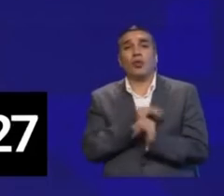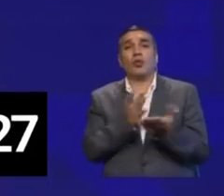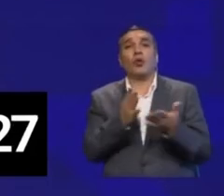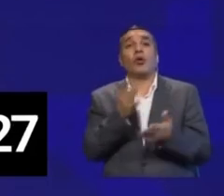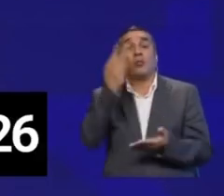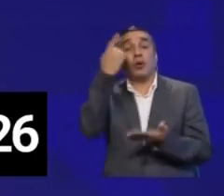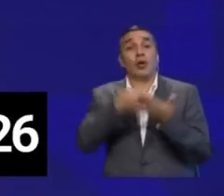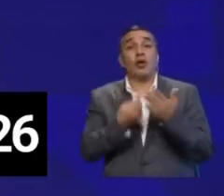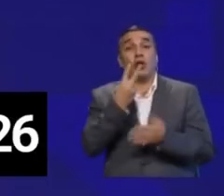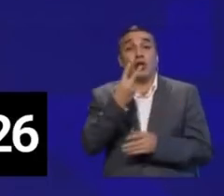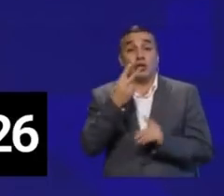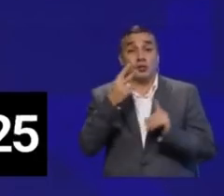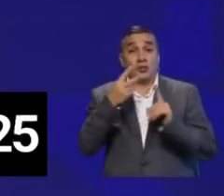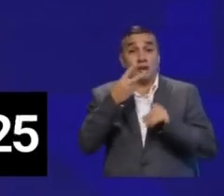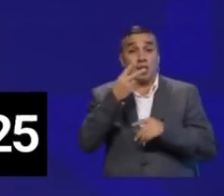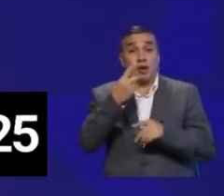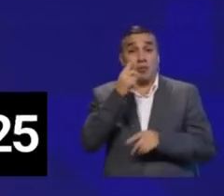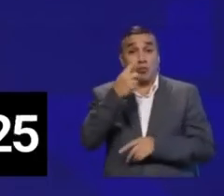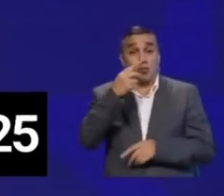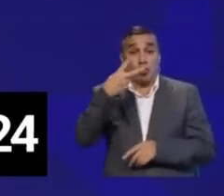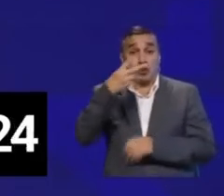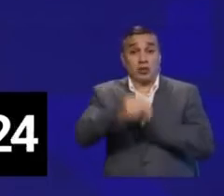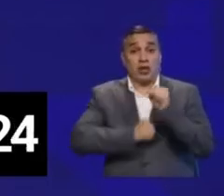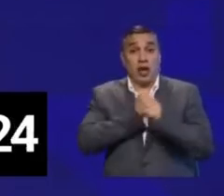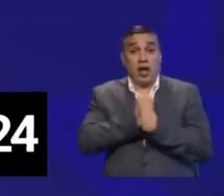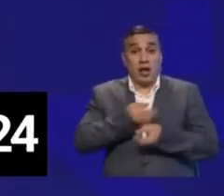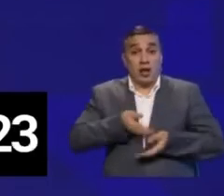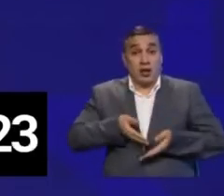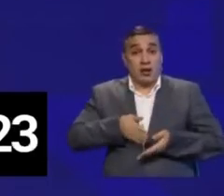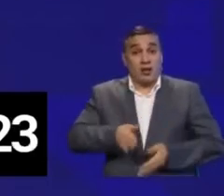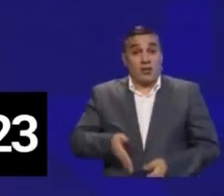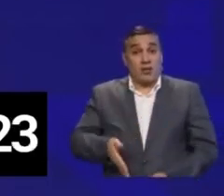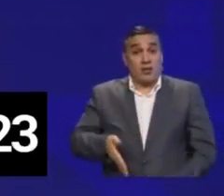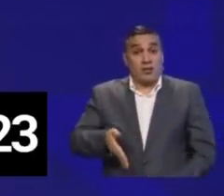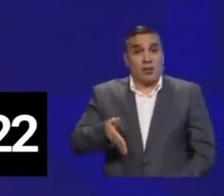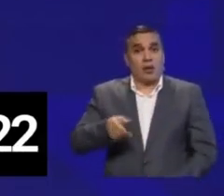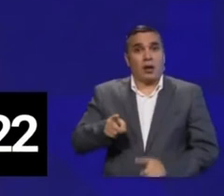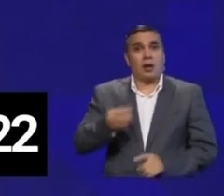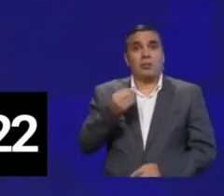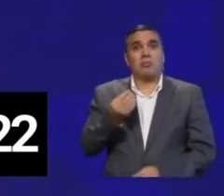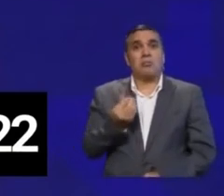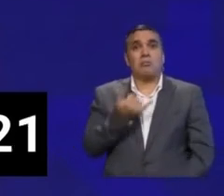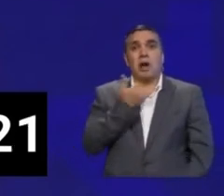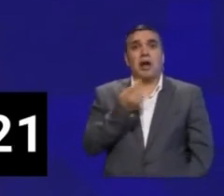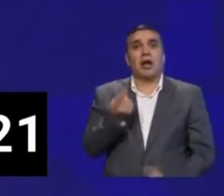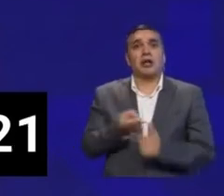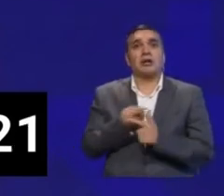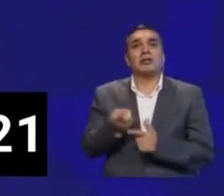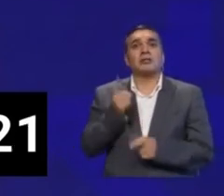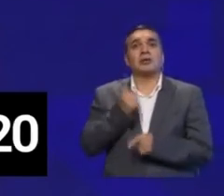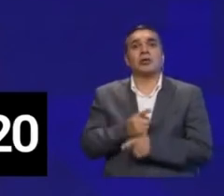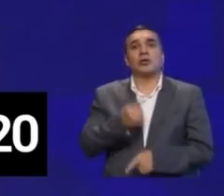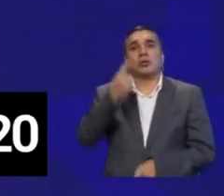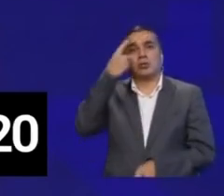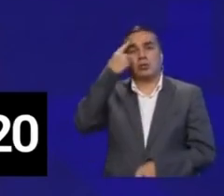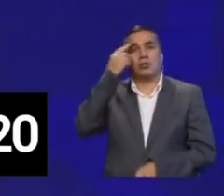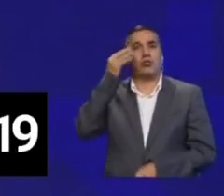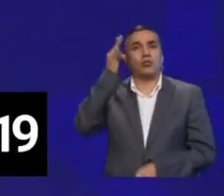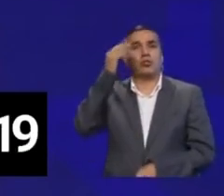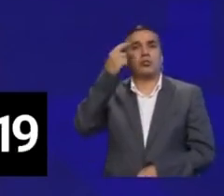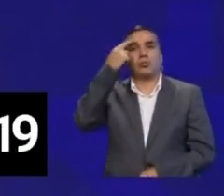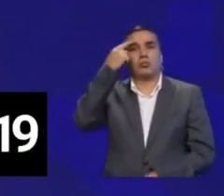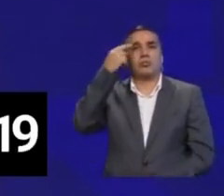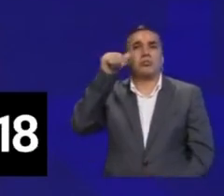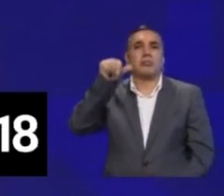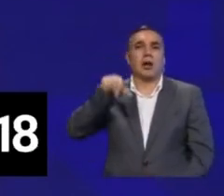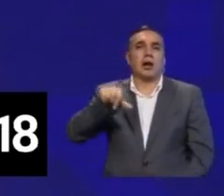primeros años de vida, incluido en la etapa en la que están en el vientre de la madre, y hay que concentrarse en eso. Educación de calidad, para ponerlo en